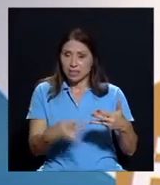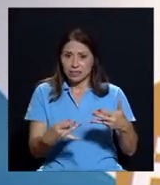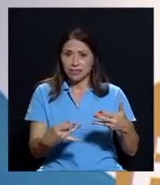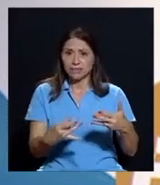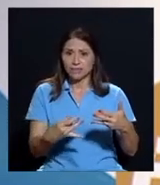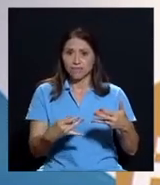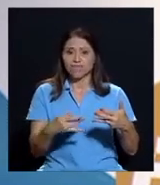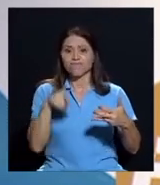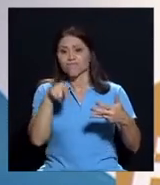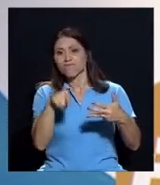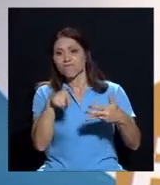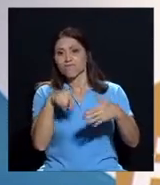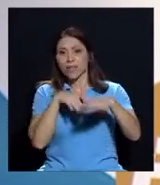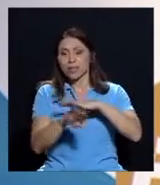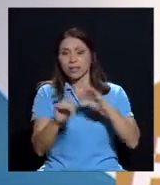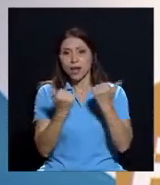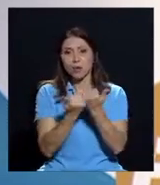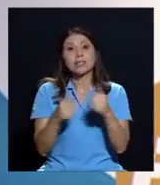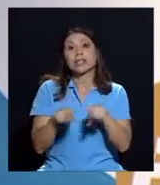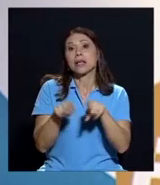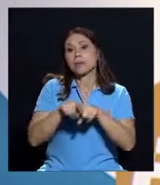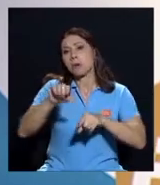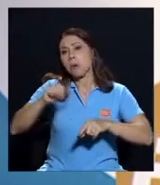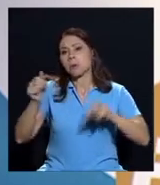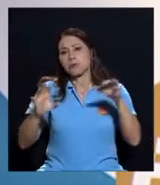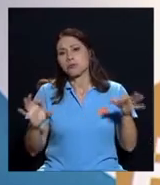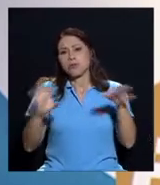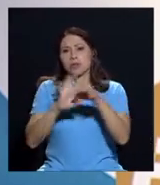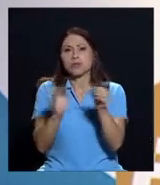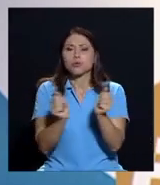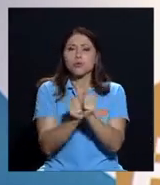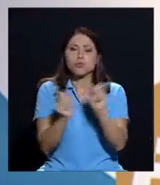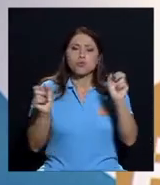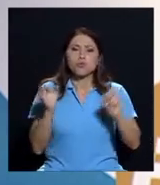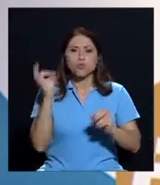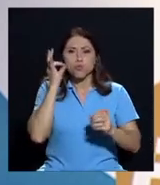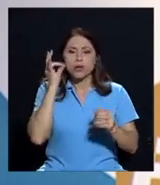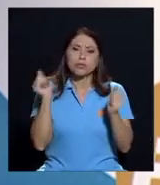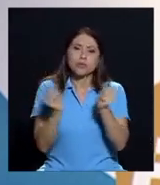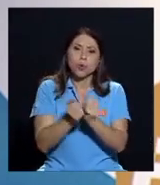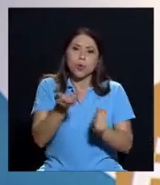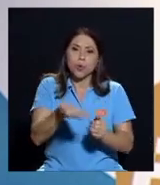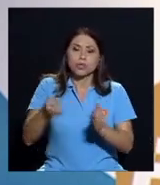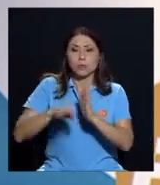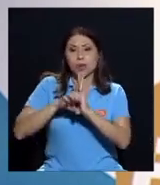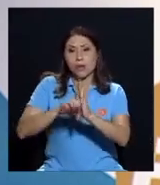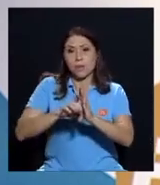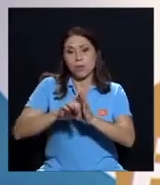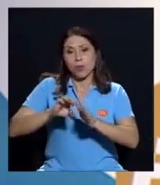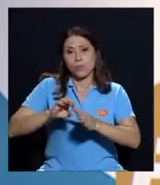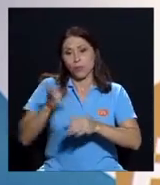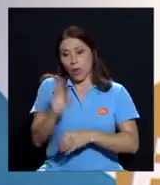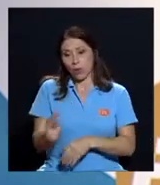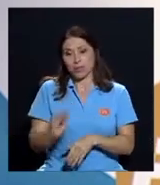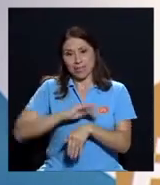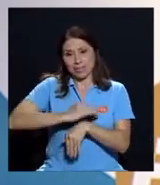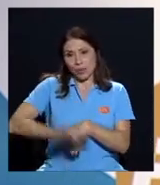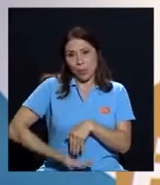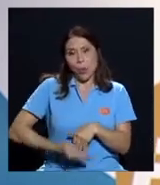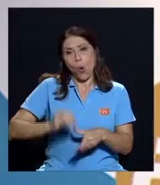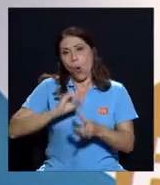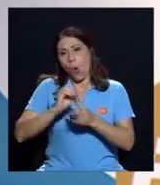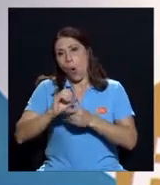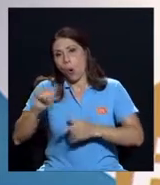en las aulas y otras relacionadas por ejemplo por ejemplo el tema de las mujeres con cosas como embarazos adolescentes u otras relacionadas